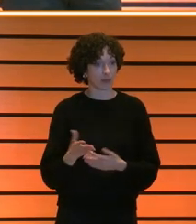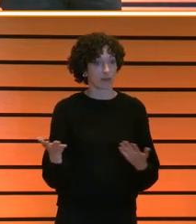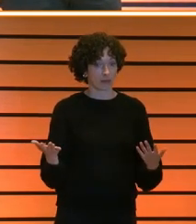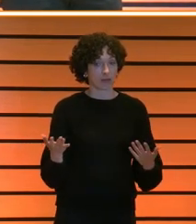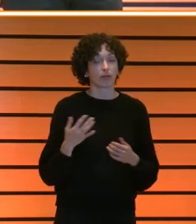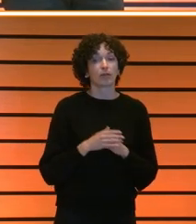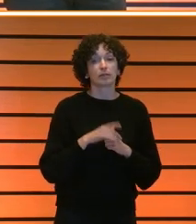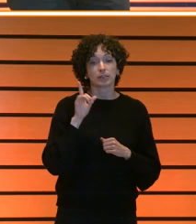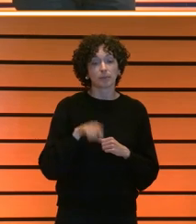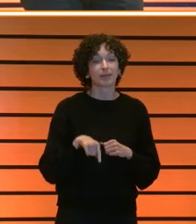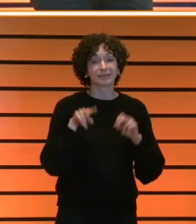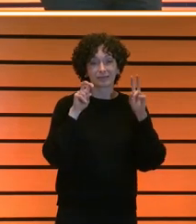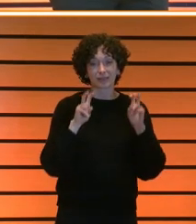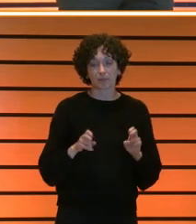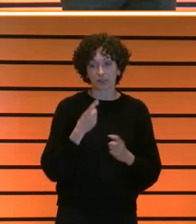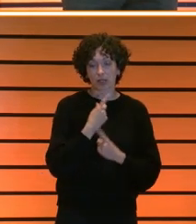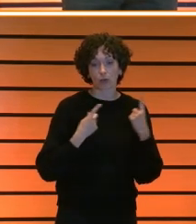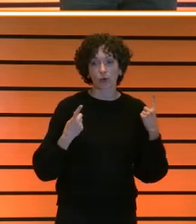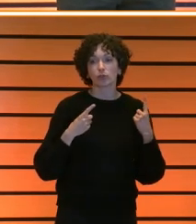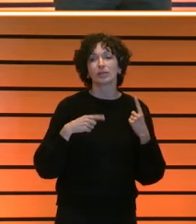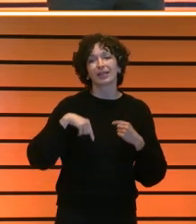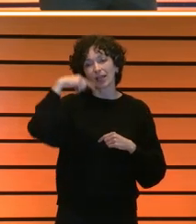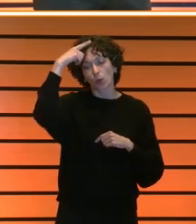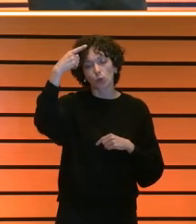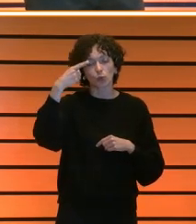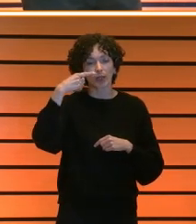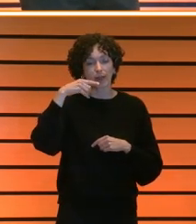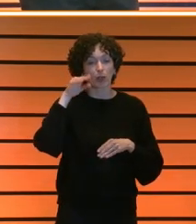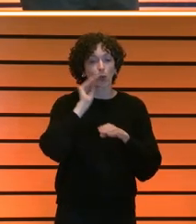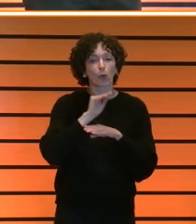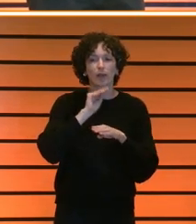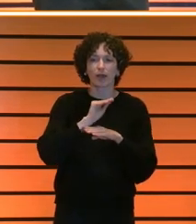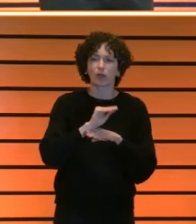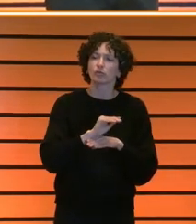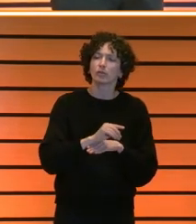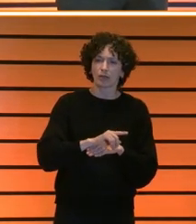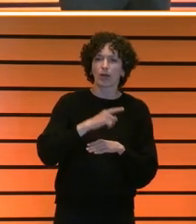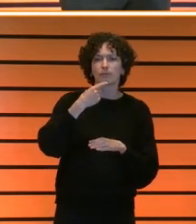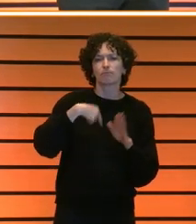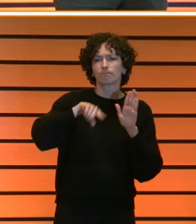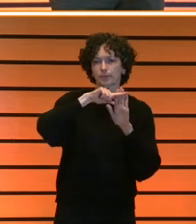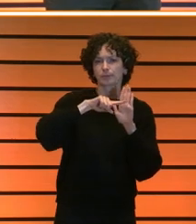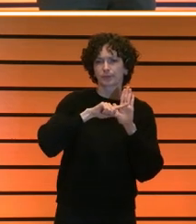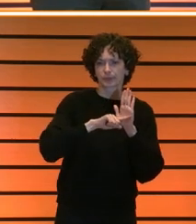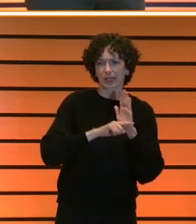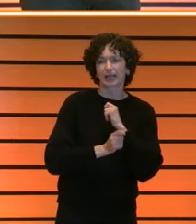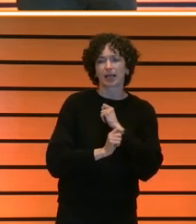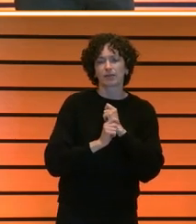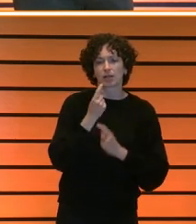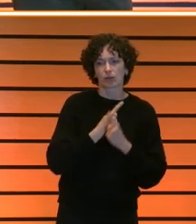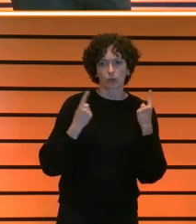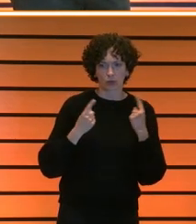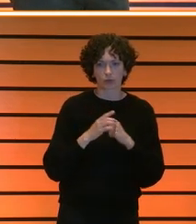fijar algunos aspectos en la cultura de los cuidados algunos algunas claves no nada